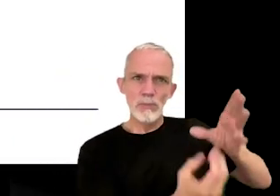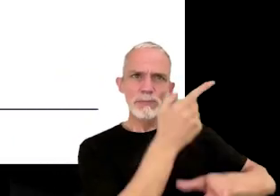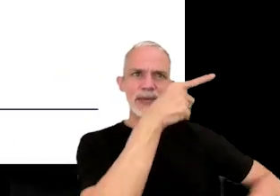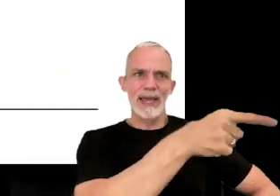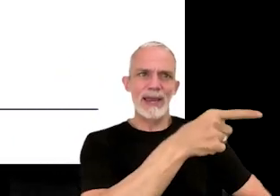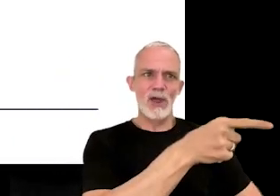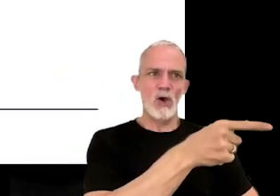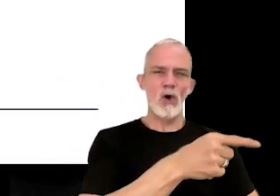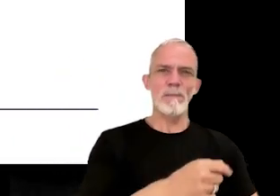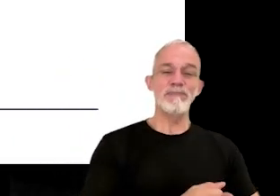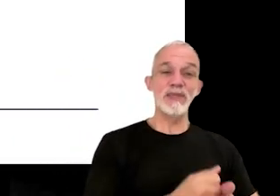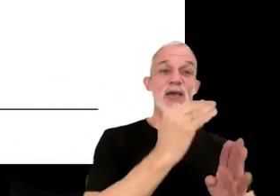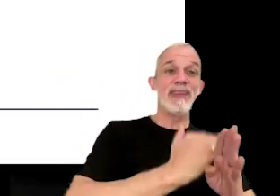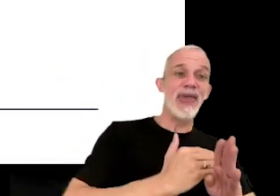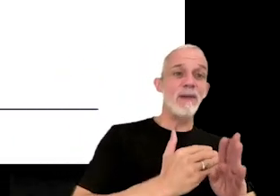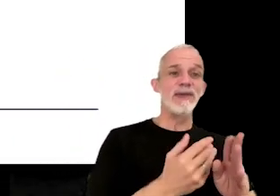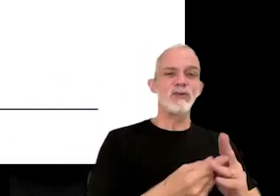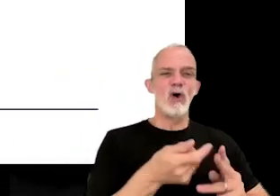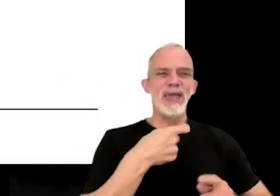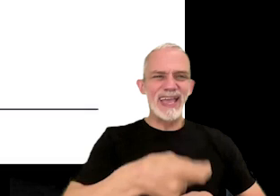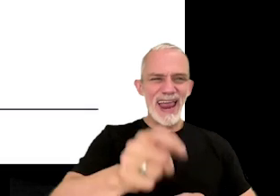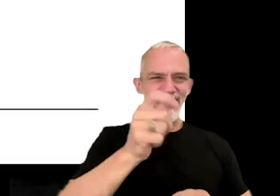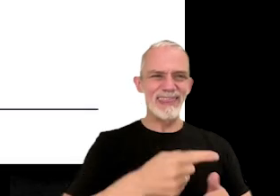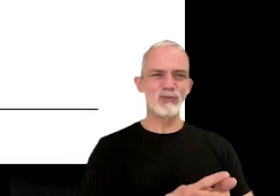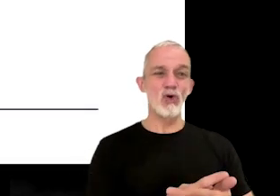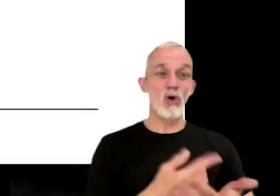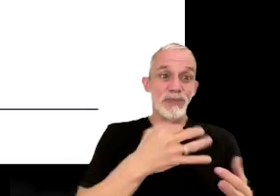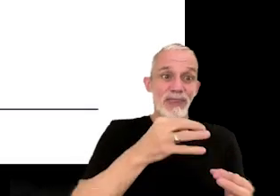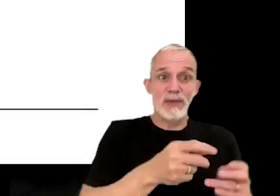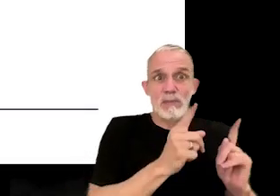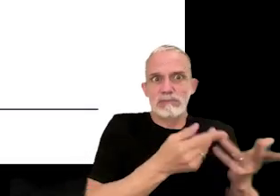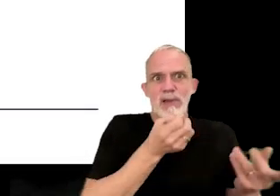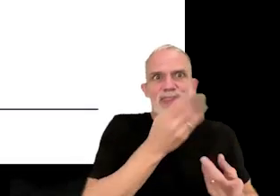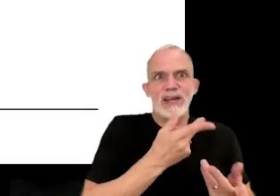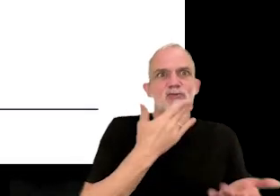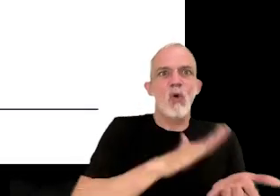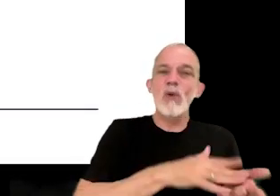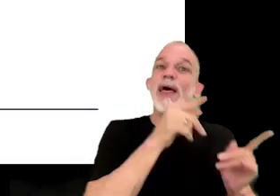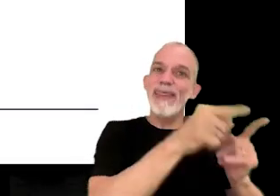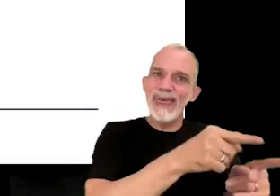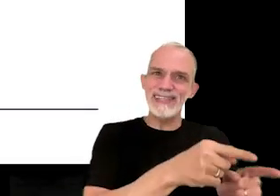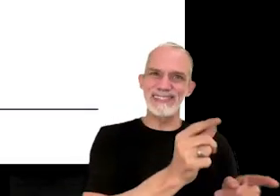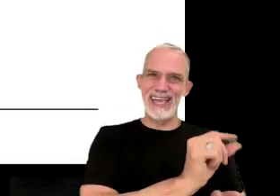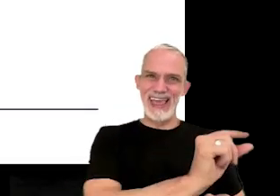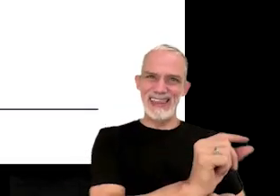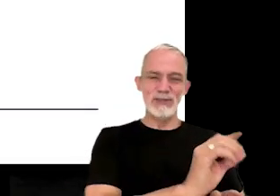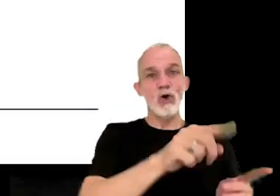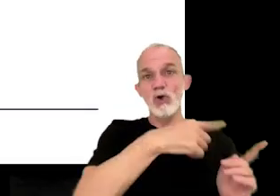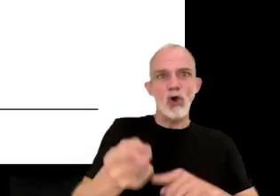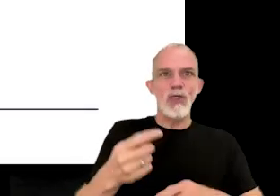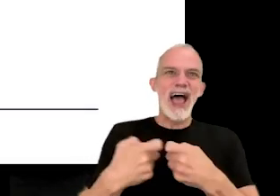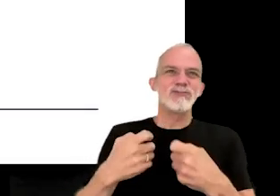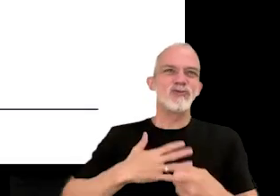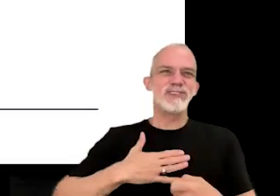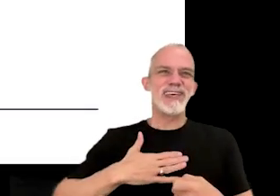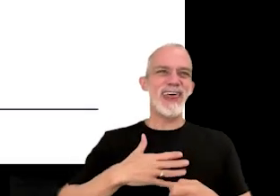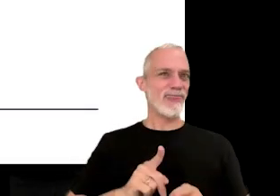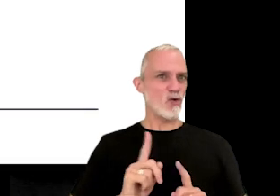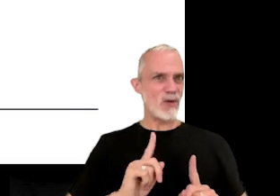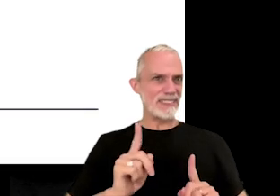ese débito y crédito de ese fideicomiso tiene que ser utilizado para la declaración jurada de ganancias de ese fideicomiso y no de la sociedad que